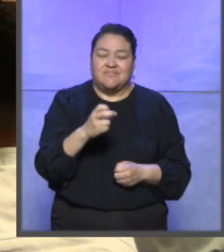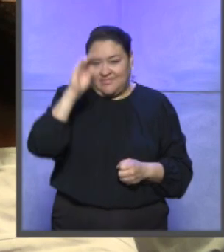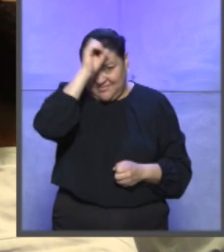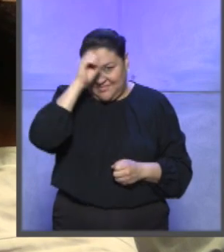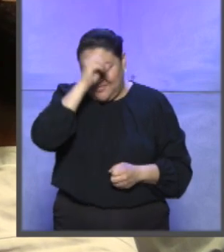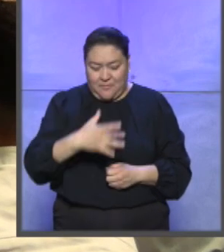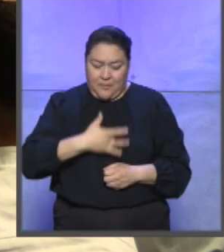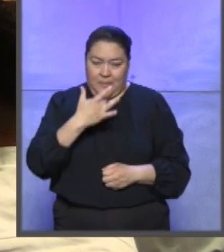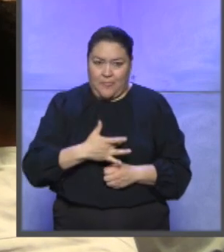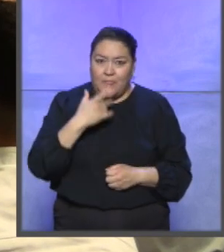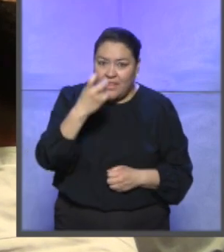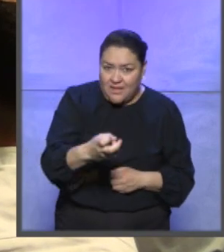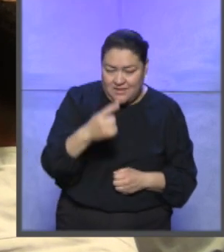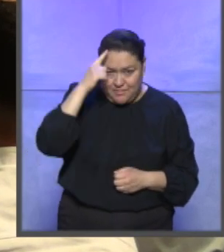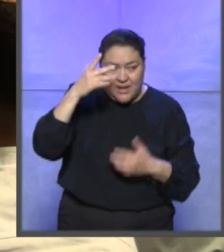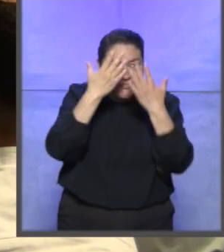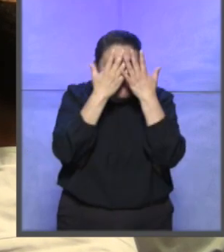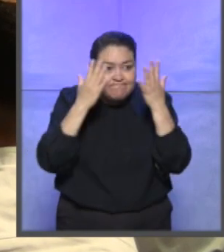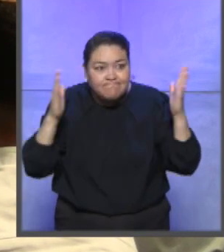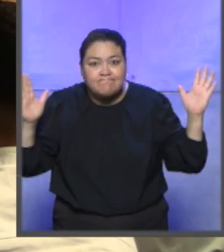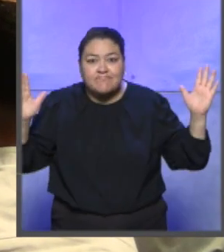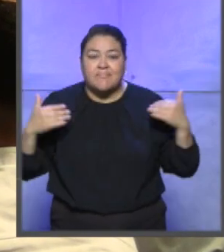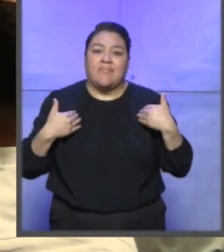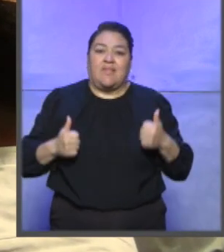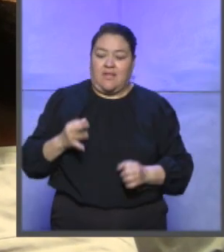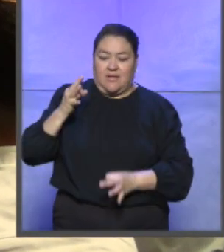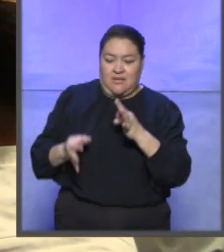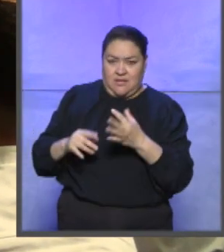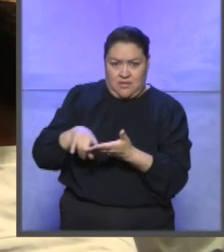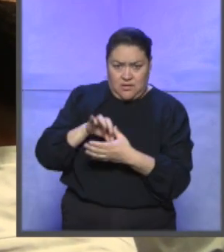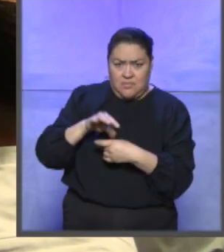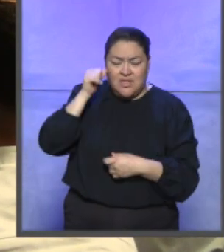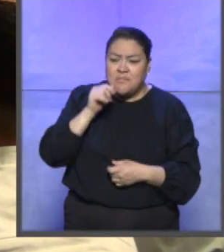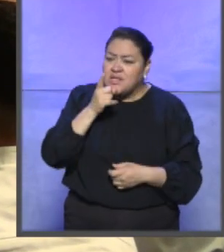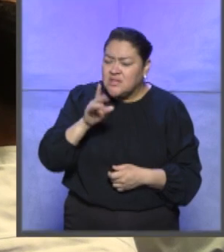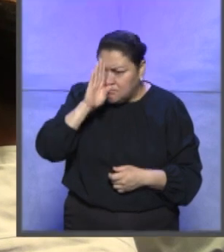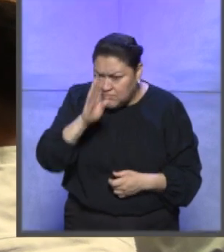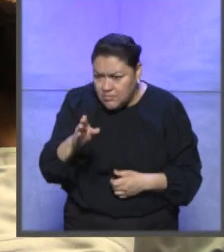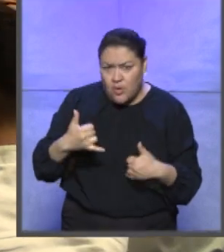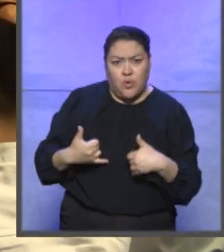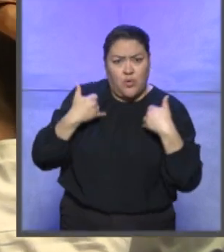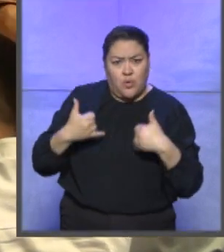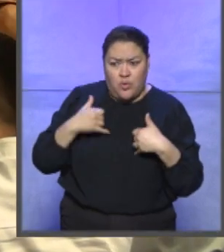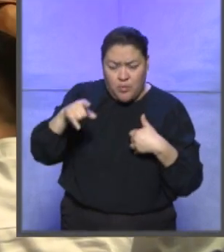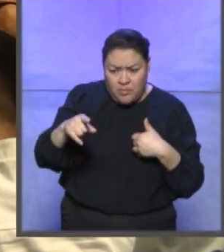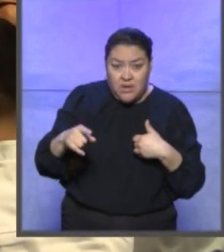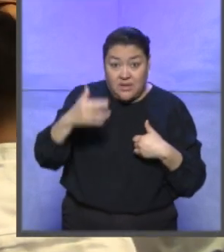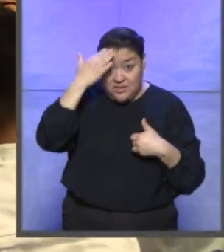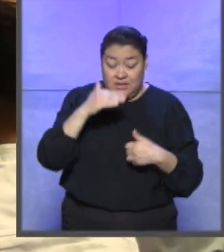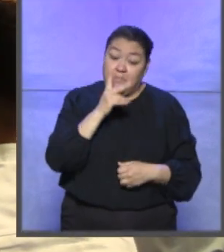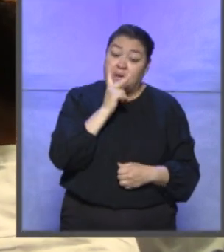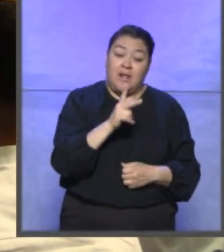Es una reflexión que da un panorama, precisamente que el tribunal dice, hay que trabajar sobre esto, porque si escriben este